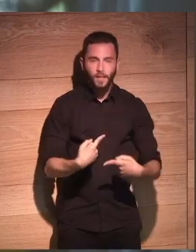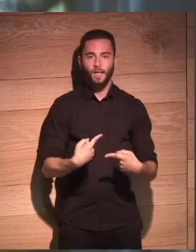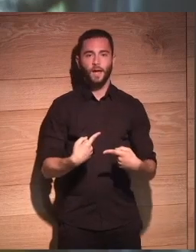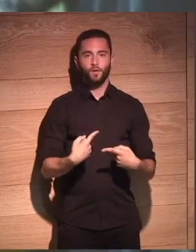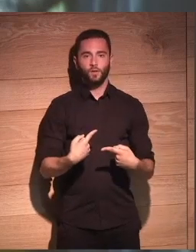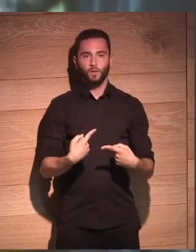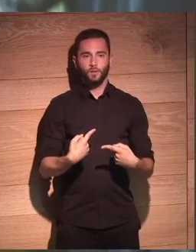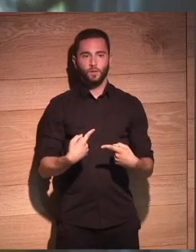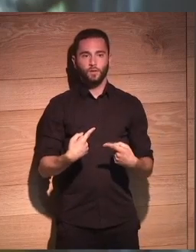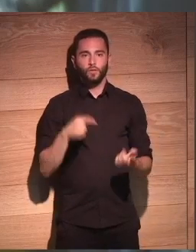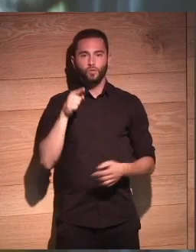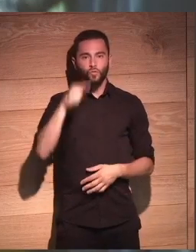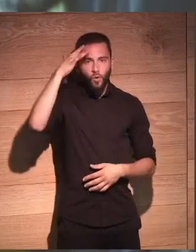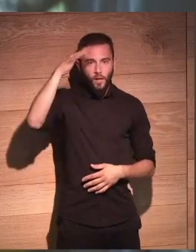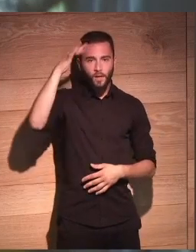¿cómo imaginás